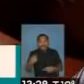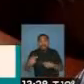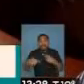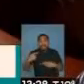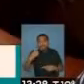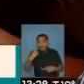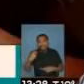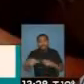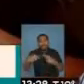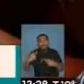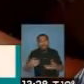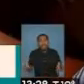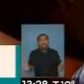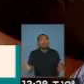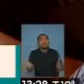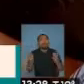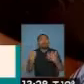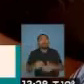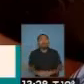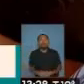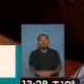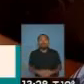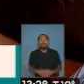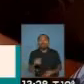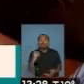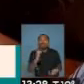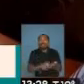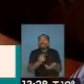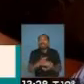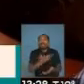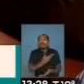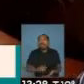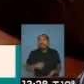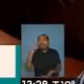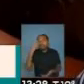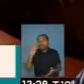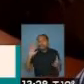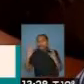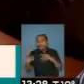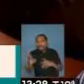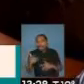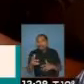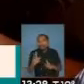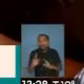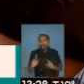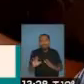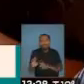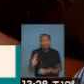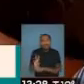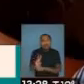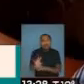los precios, y no actúa porque no es voluntad política del gobierno de Milei hacer cosas que tengan que ver con